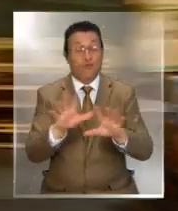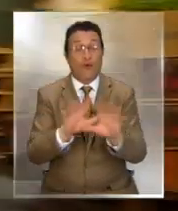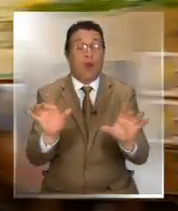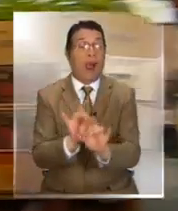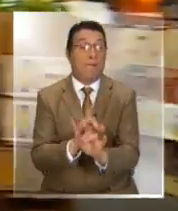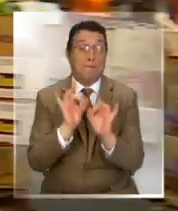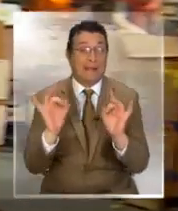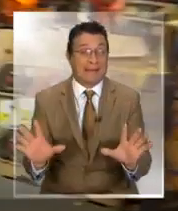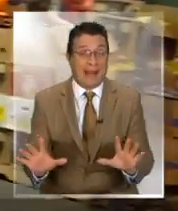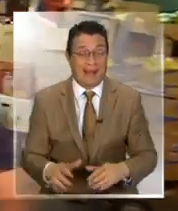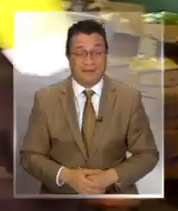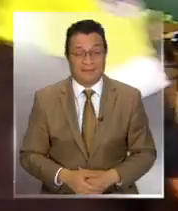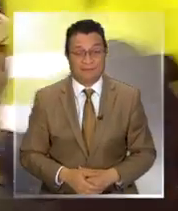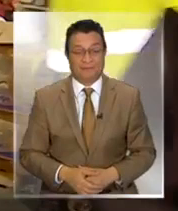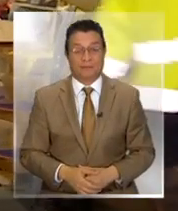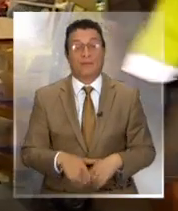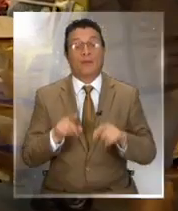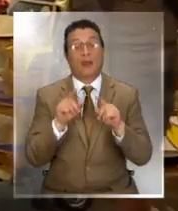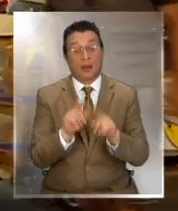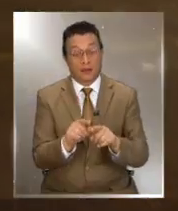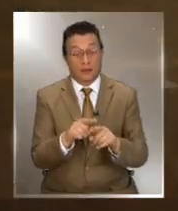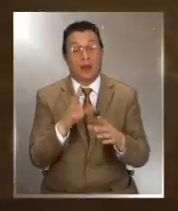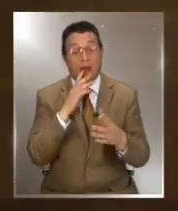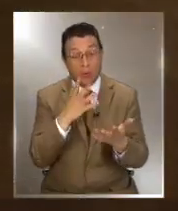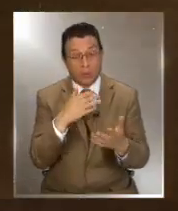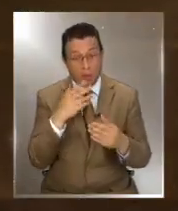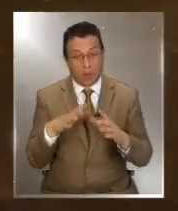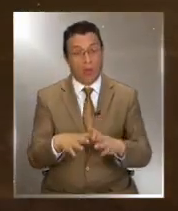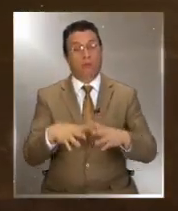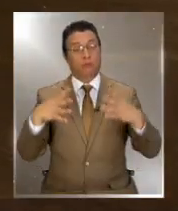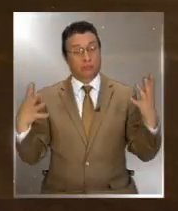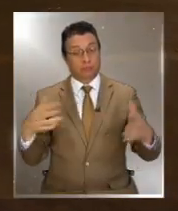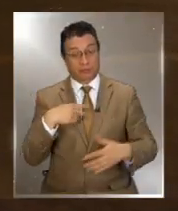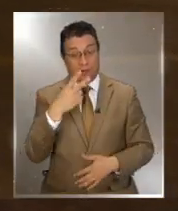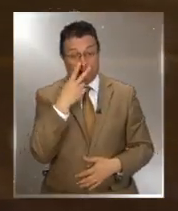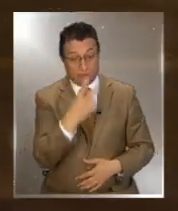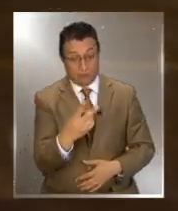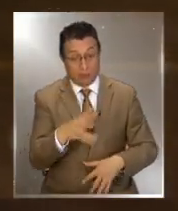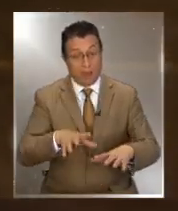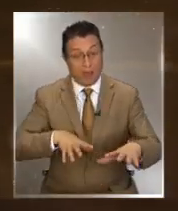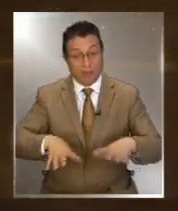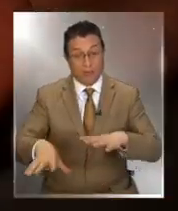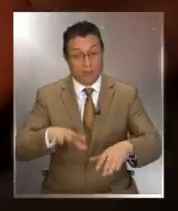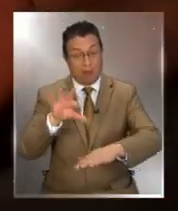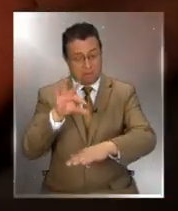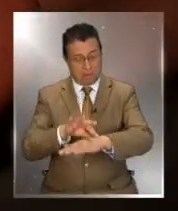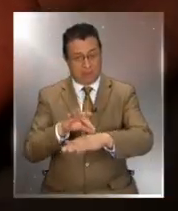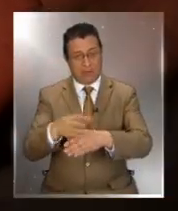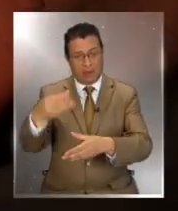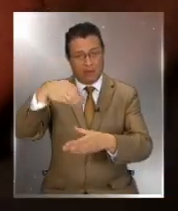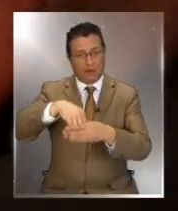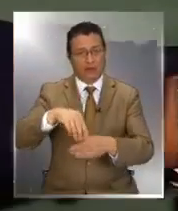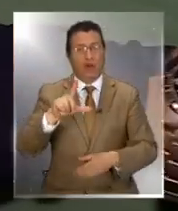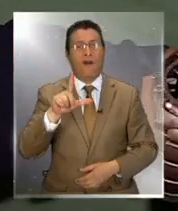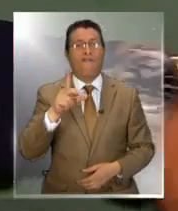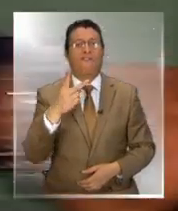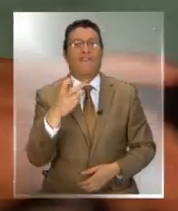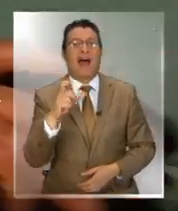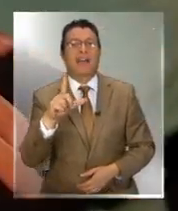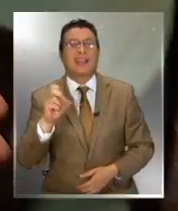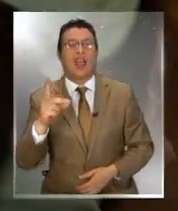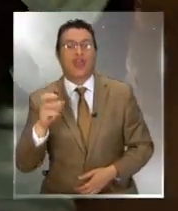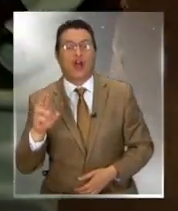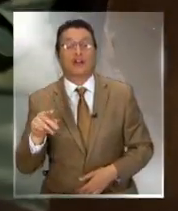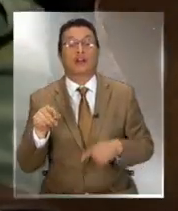particularidades. Hola, disculpe, perdone que lo moleste, es que nos llamó la atención verlo haciendo una actividad médica acá en Lo Valle d'Or. Mucho tiempo porque me